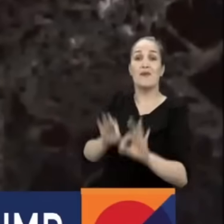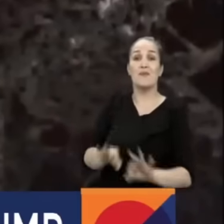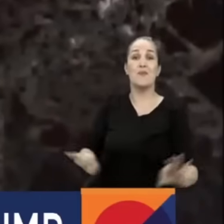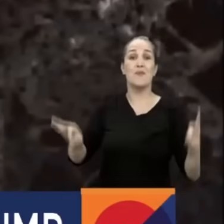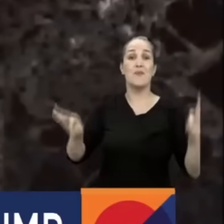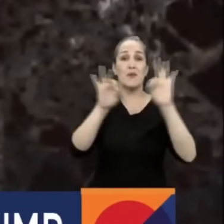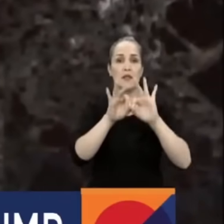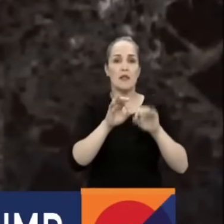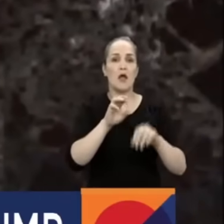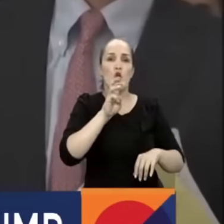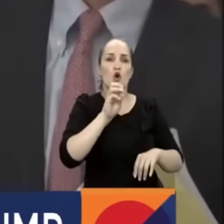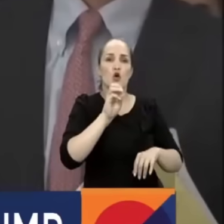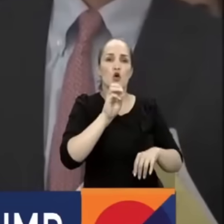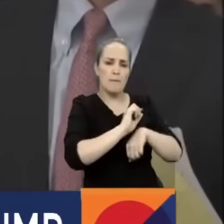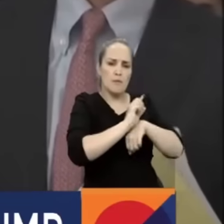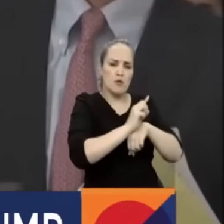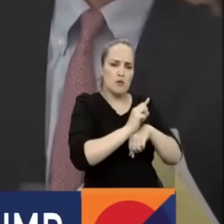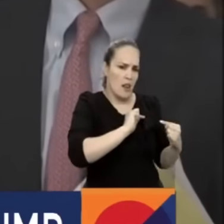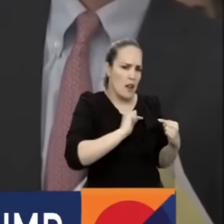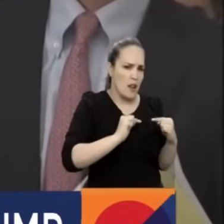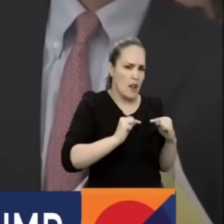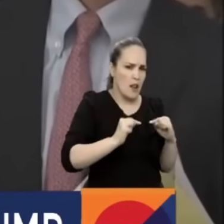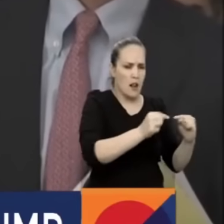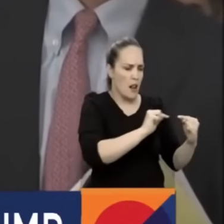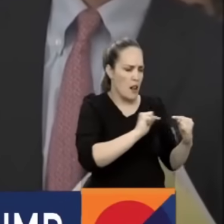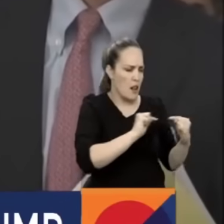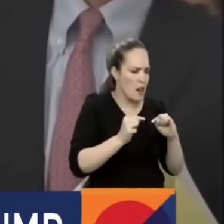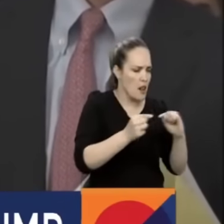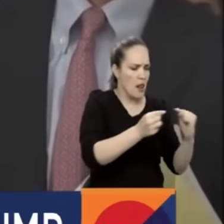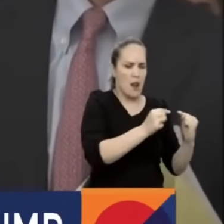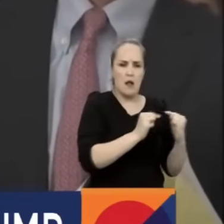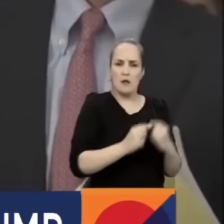de 80 minutos para pronunciarse.